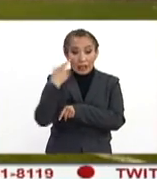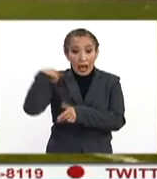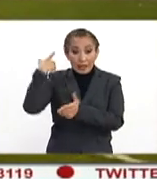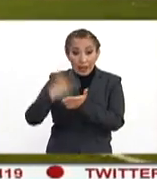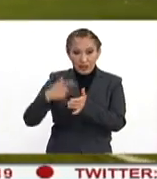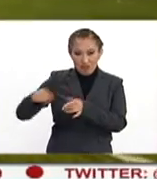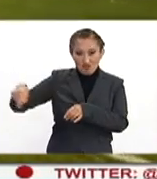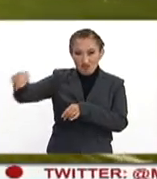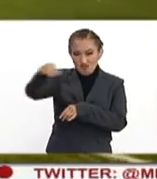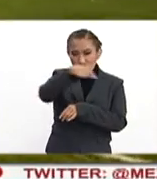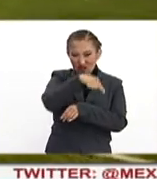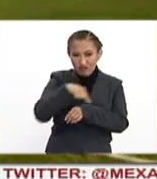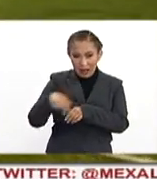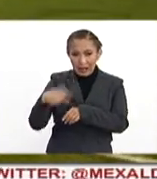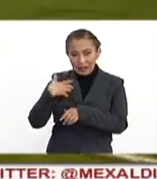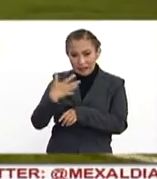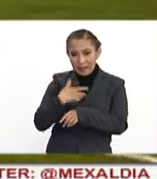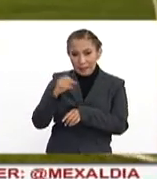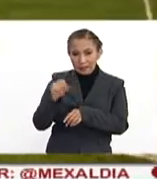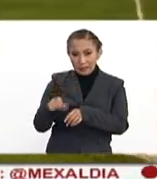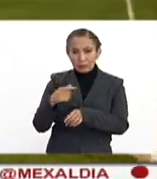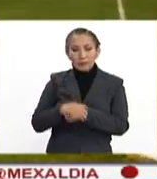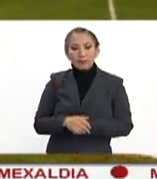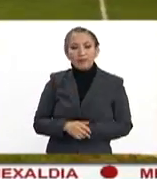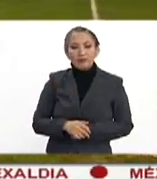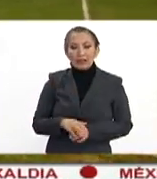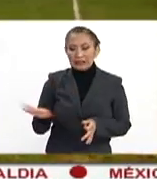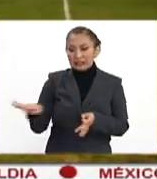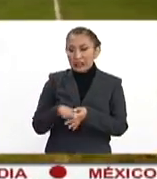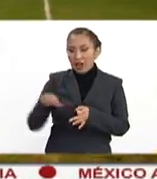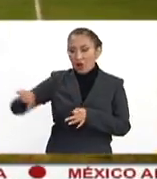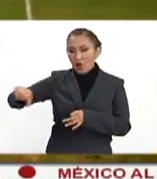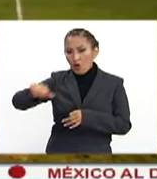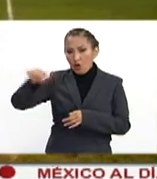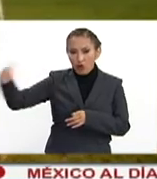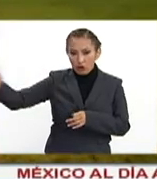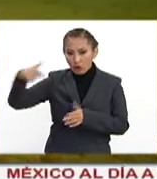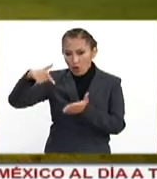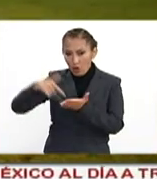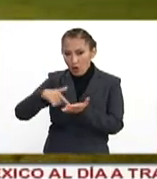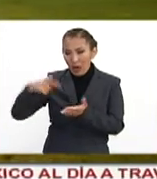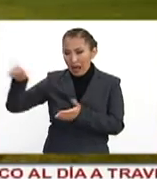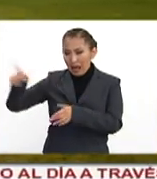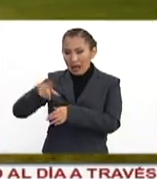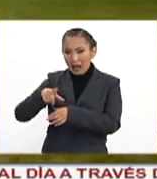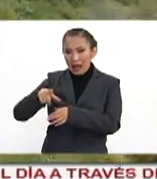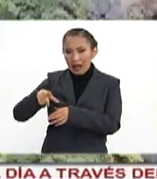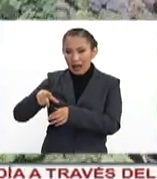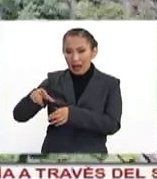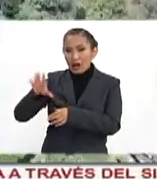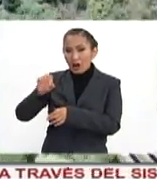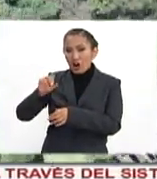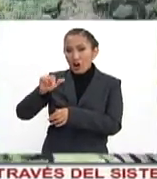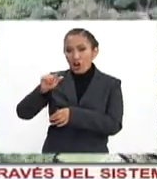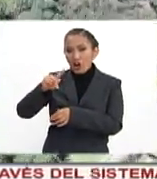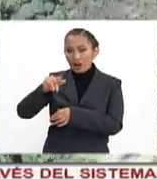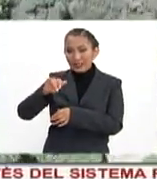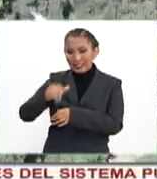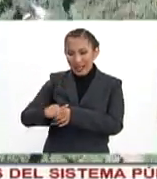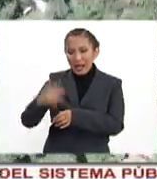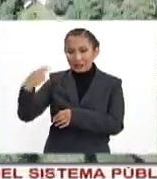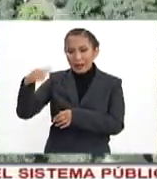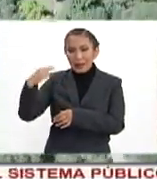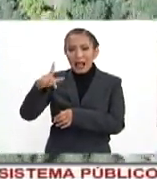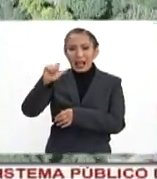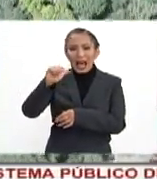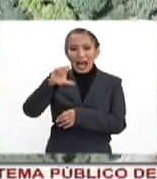en el predio que ostenta, muy cercano a otra zona, a otra delegación, a otra colonia de esta que se